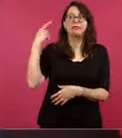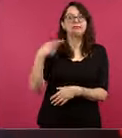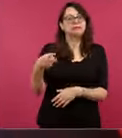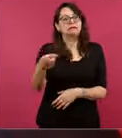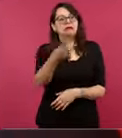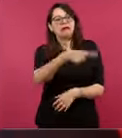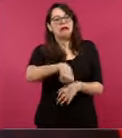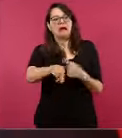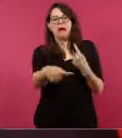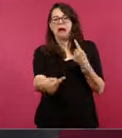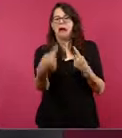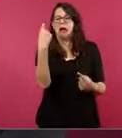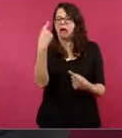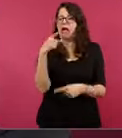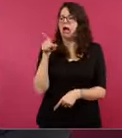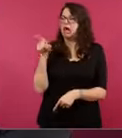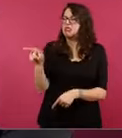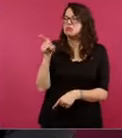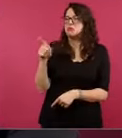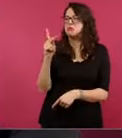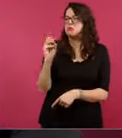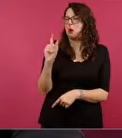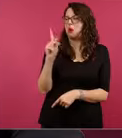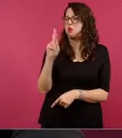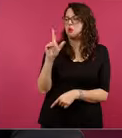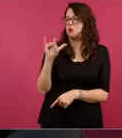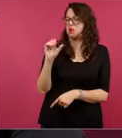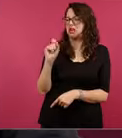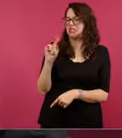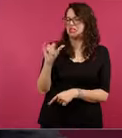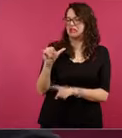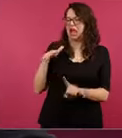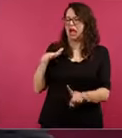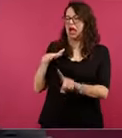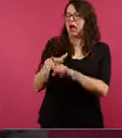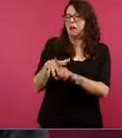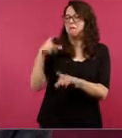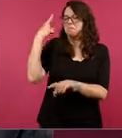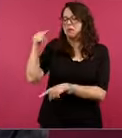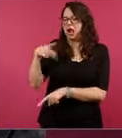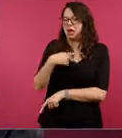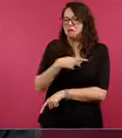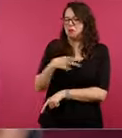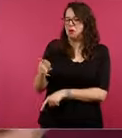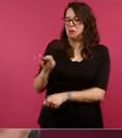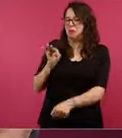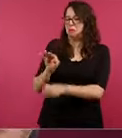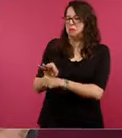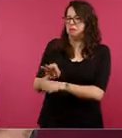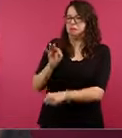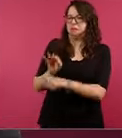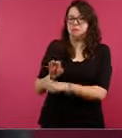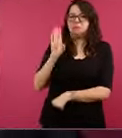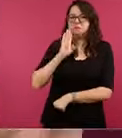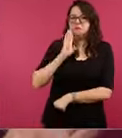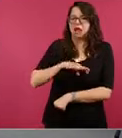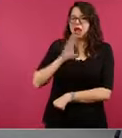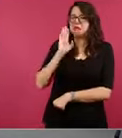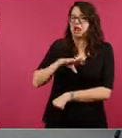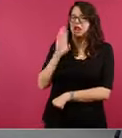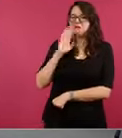es populismo, es paternalismo. Pero no dicen nada de eso. Al